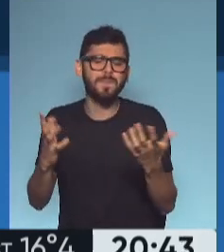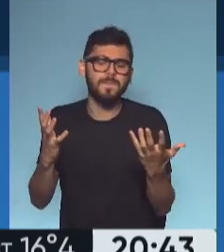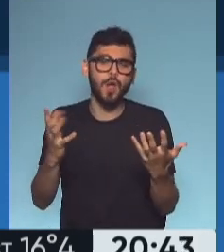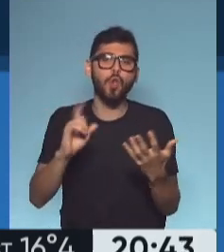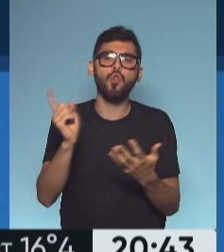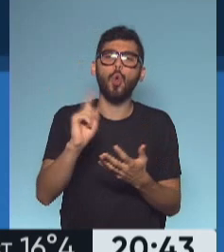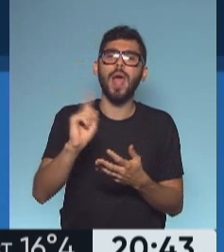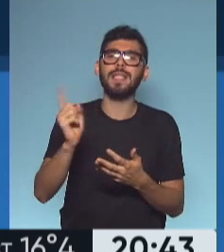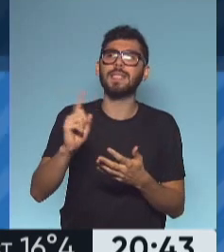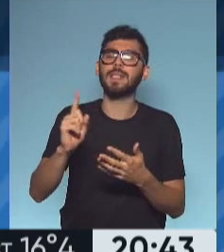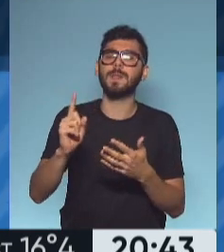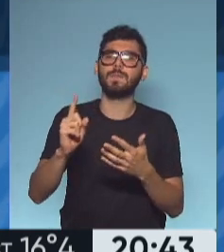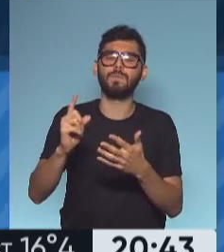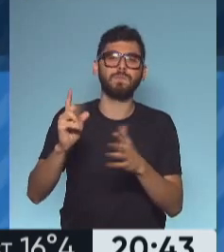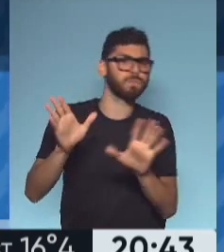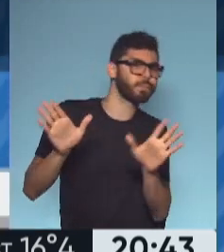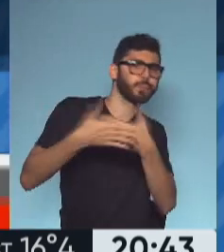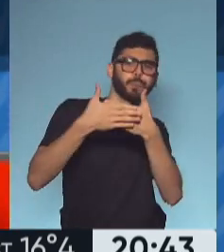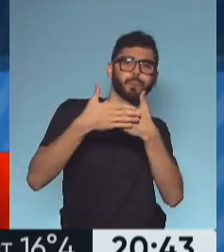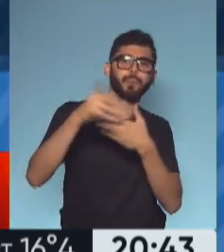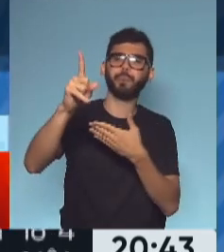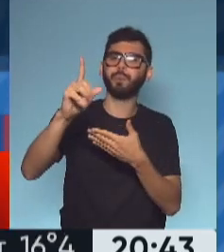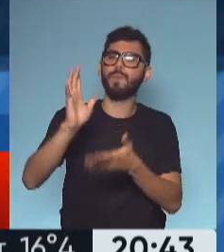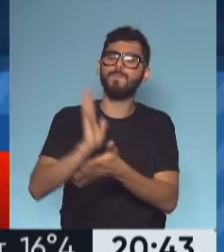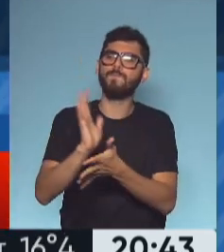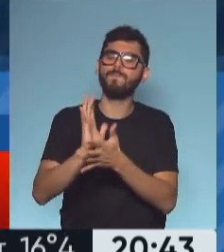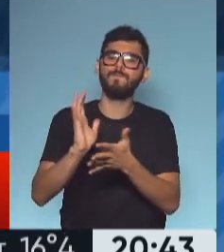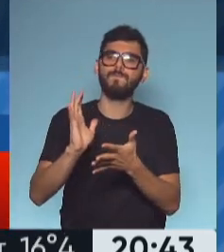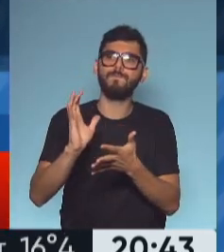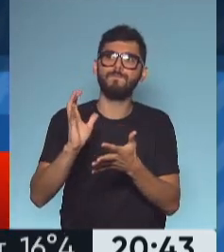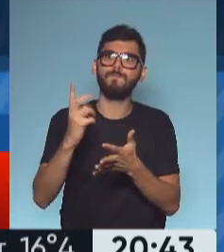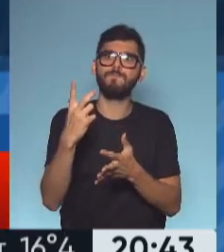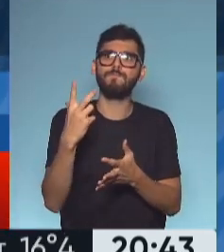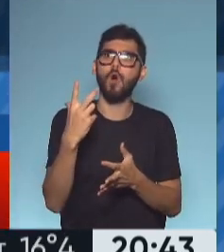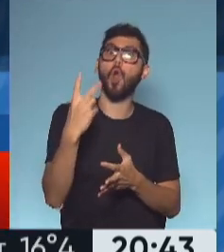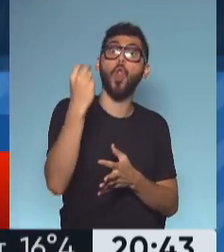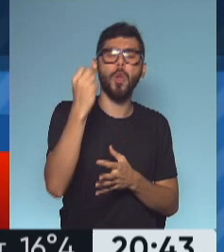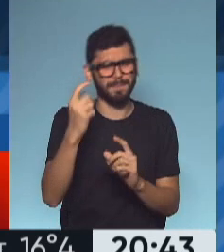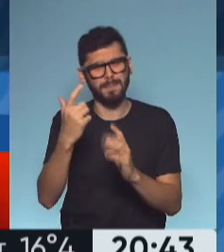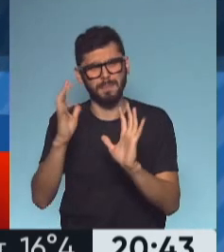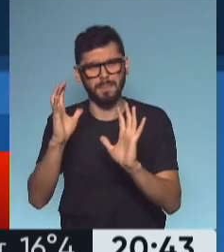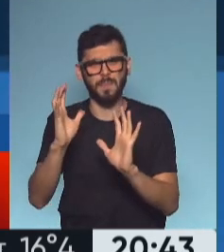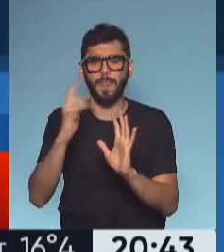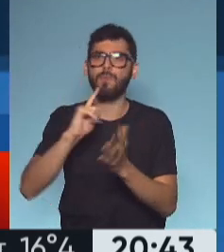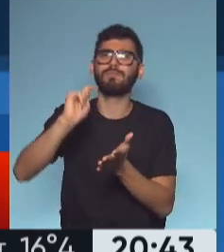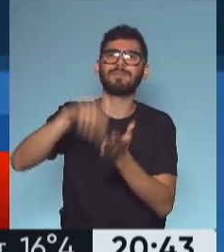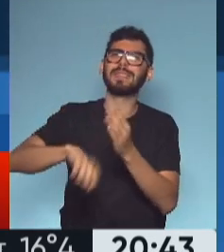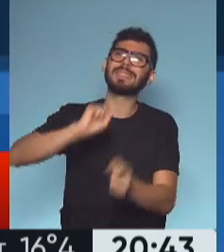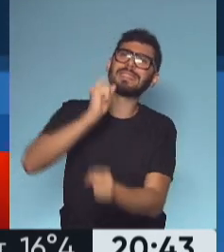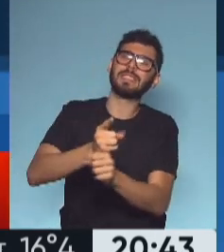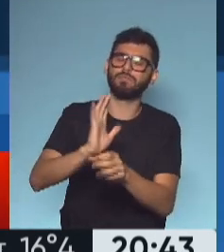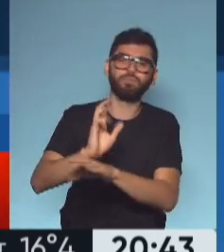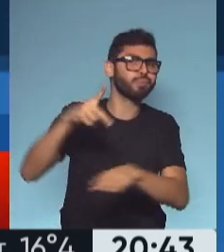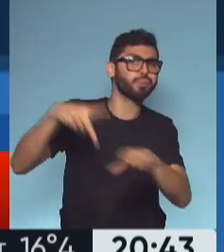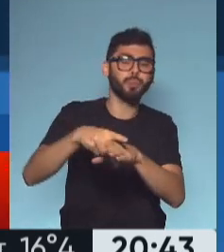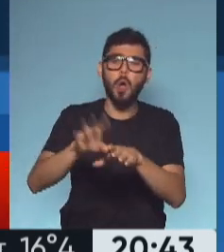están cerradas o imposibles de poder pensar en firmar o en avanzar. Ahora bien,